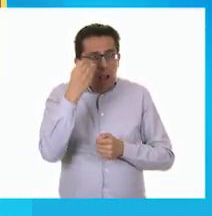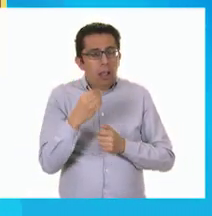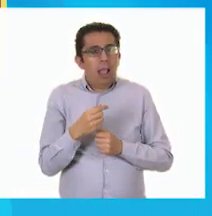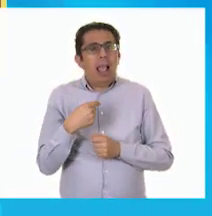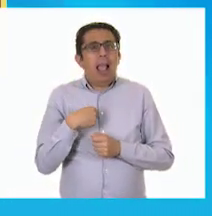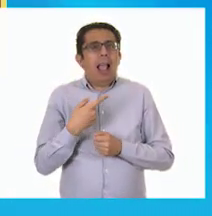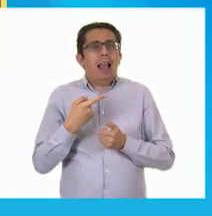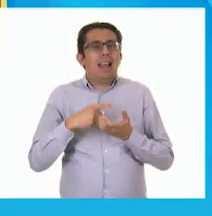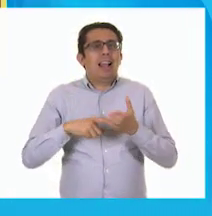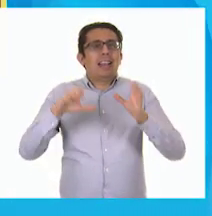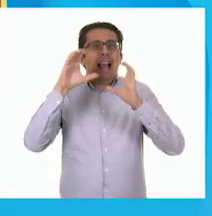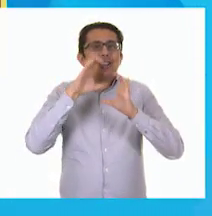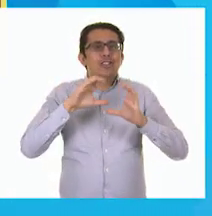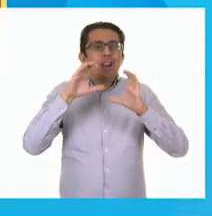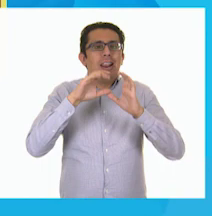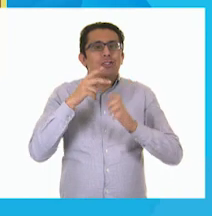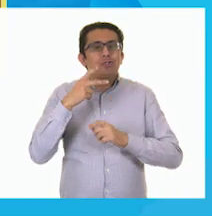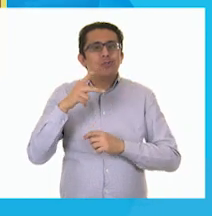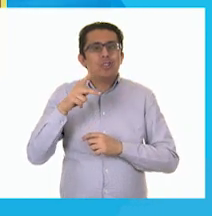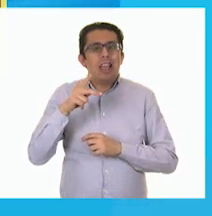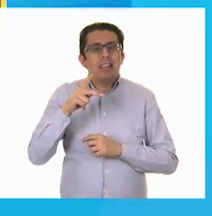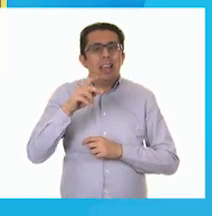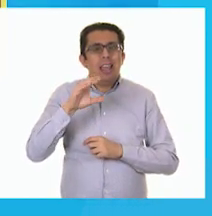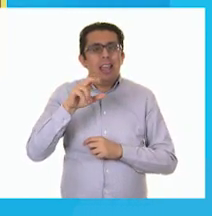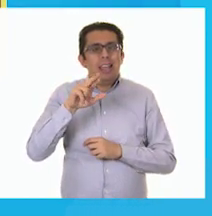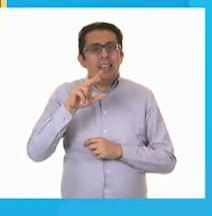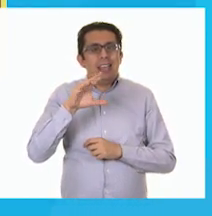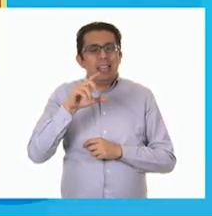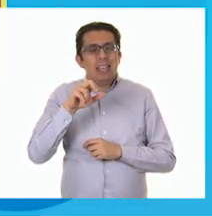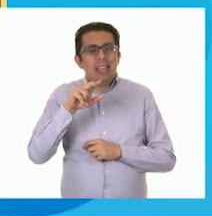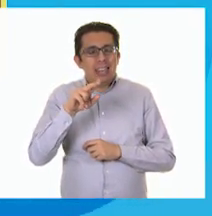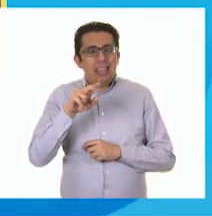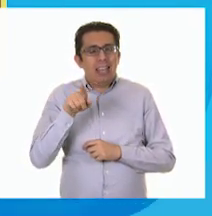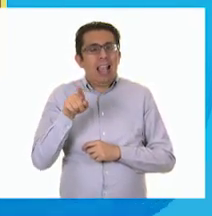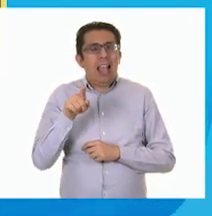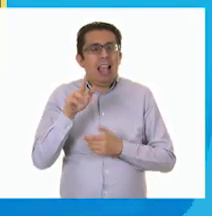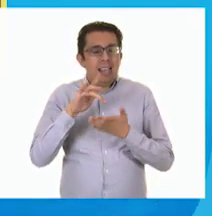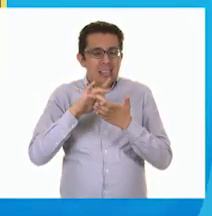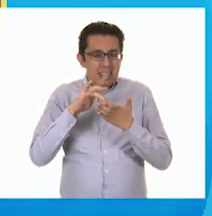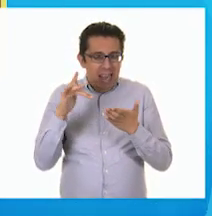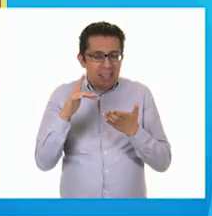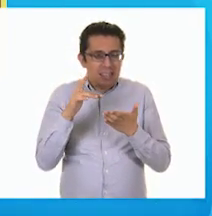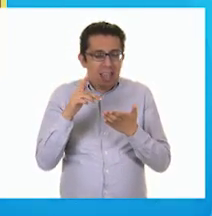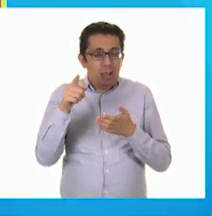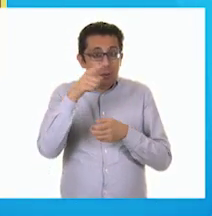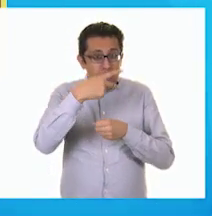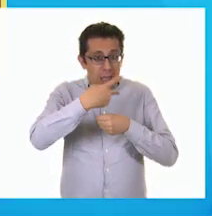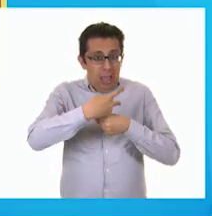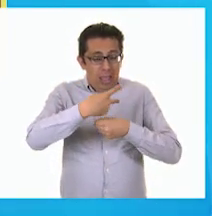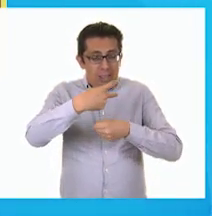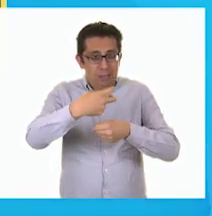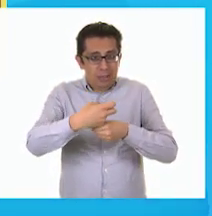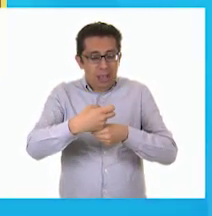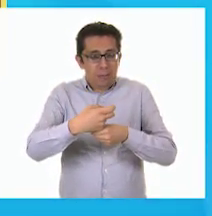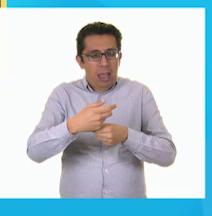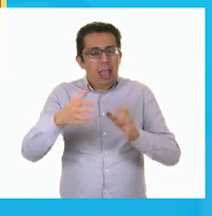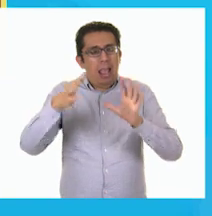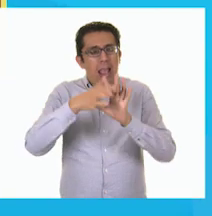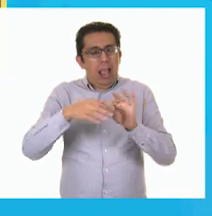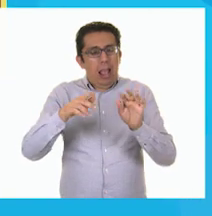canciones de Cri-Cri. Gracias por invitarme a platicar de la música.